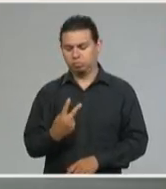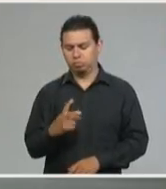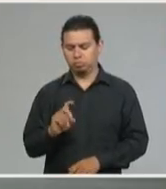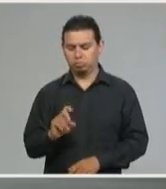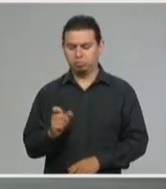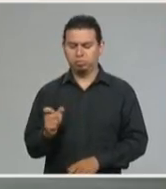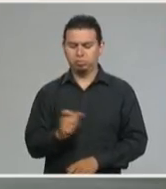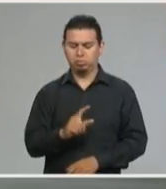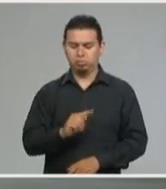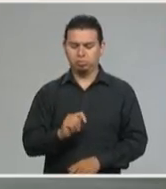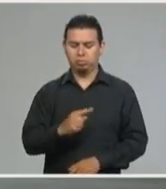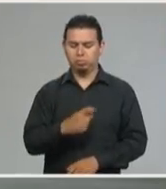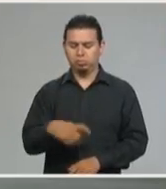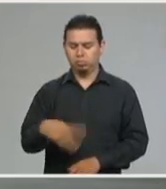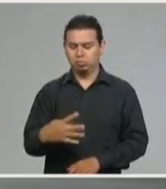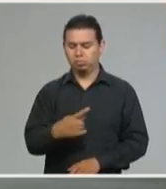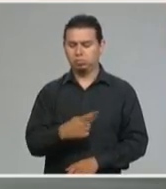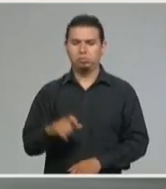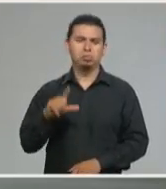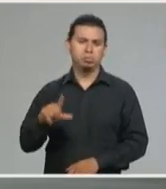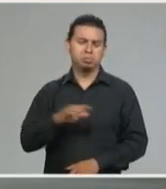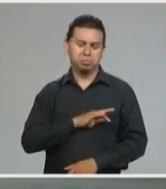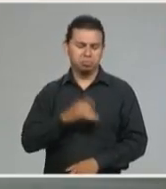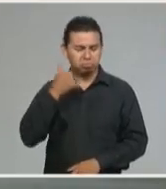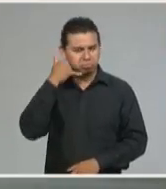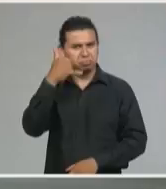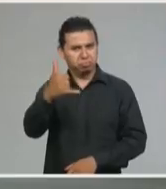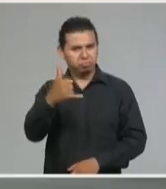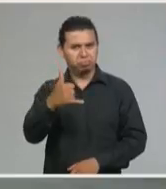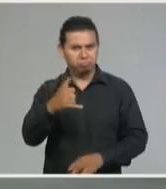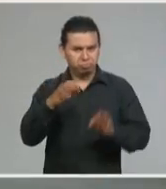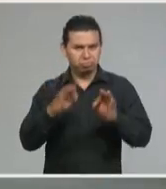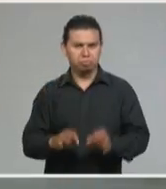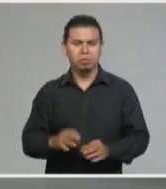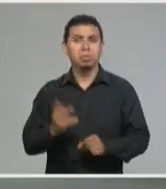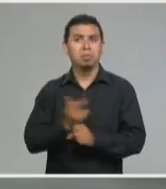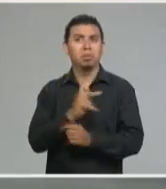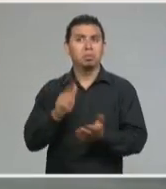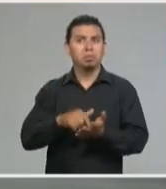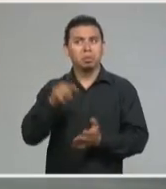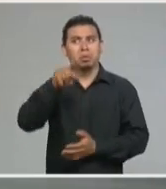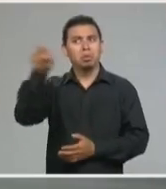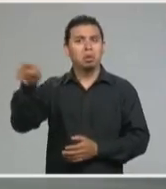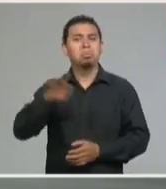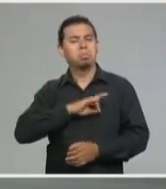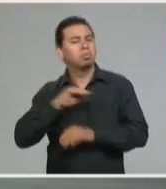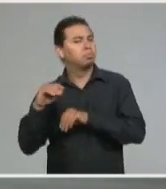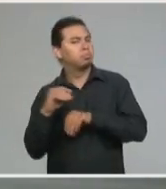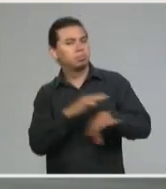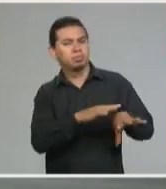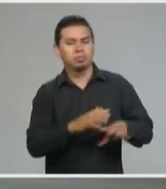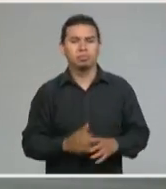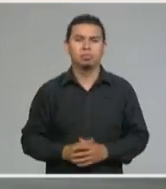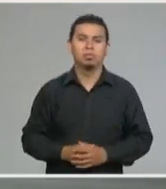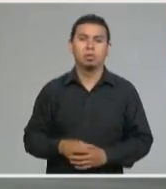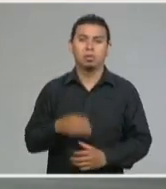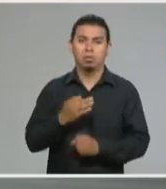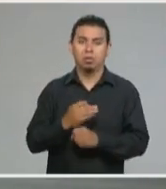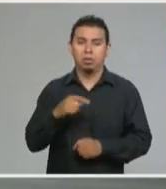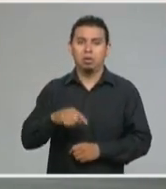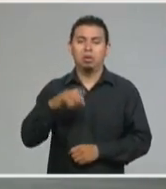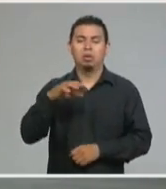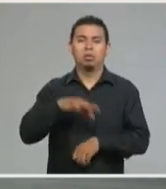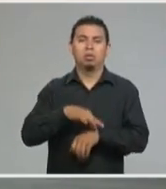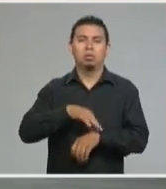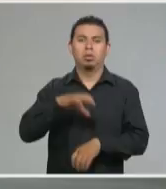501-6230, extensiones 114 y 117, para que nos diga qué pasa ahí en donde usted nos recibe. Y nos acompaña aquí en el estudio el doctor